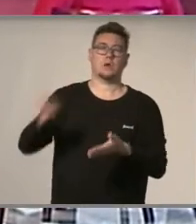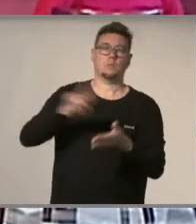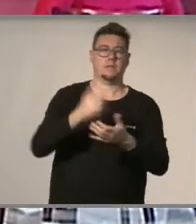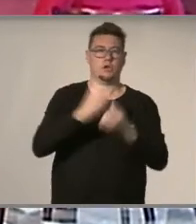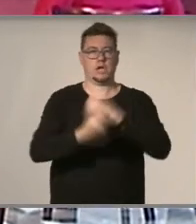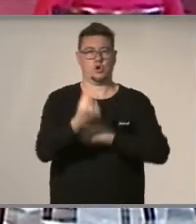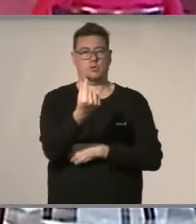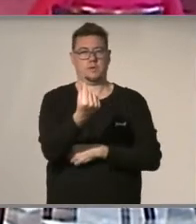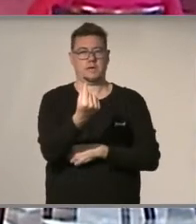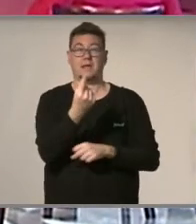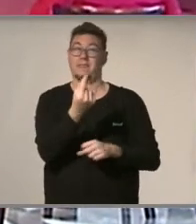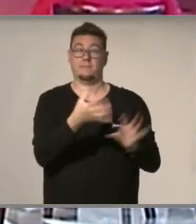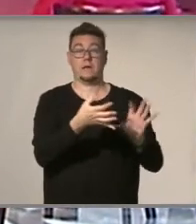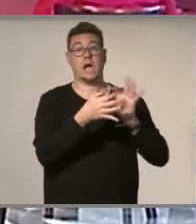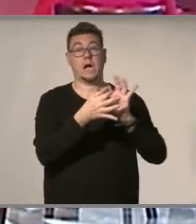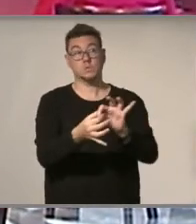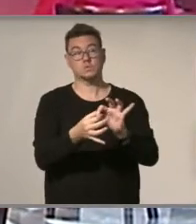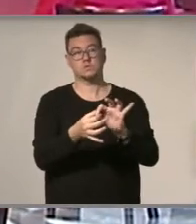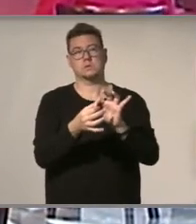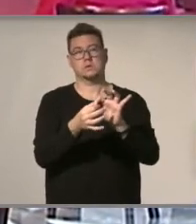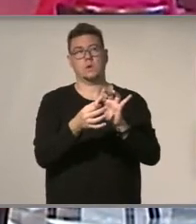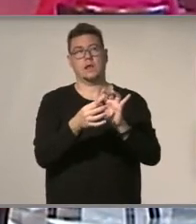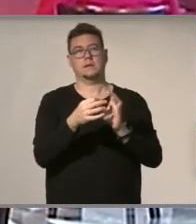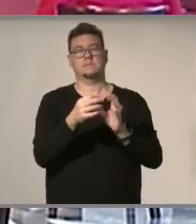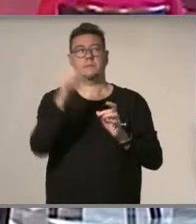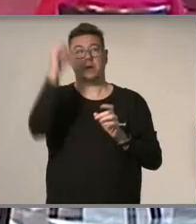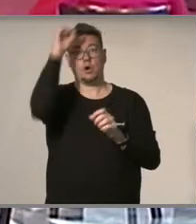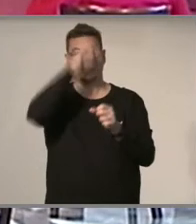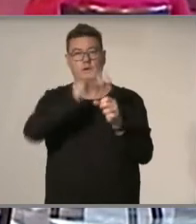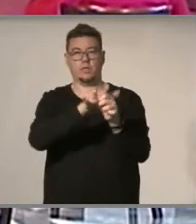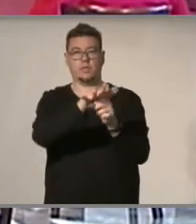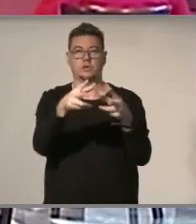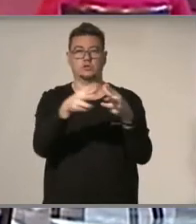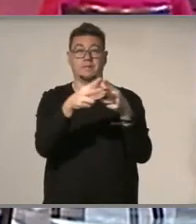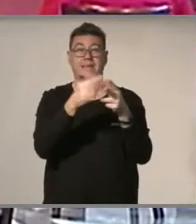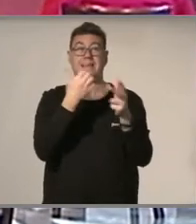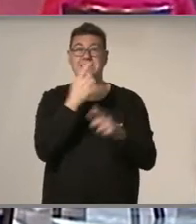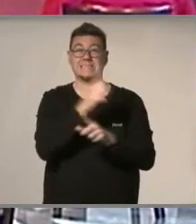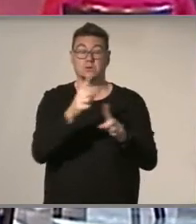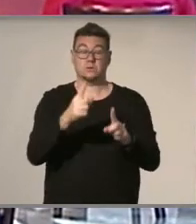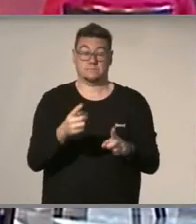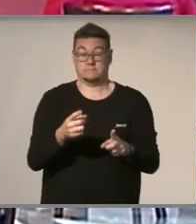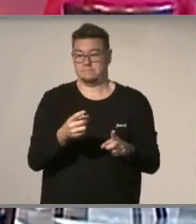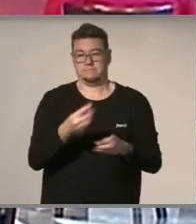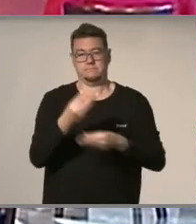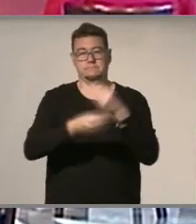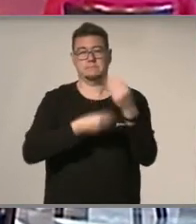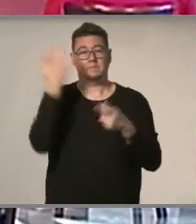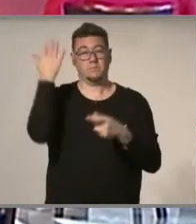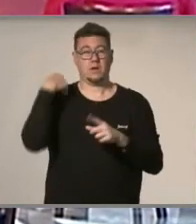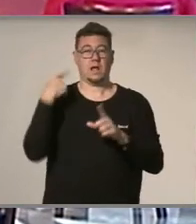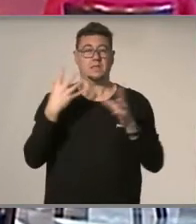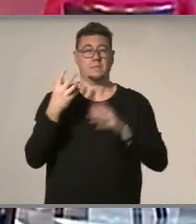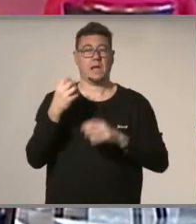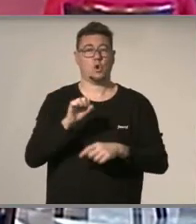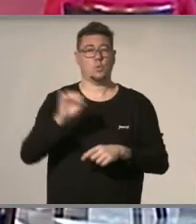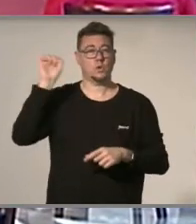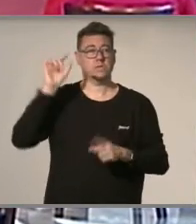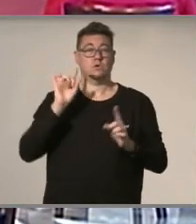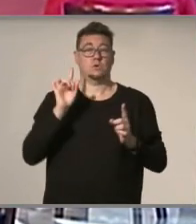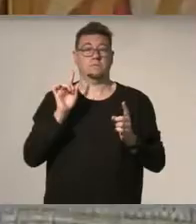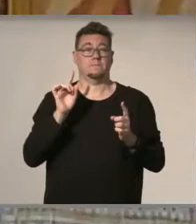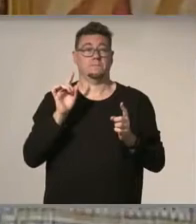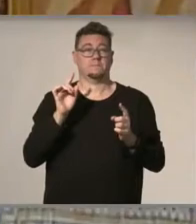esa recuperación sea justa y tenga una mirada social. De lo contrario, alimentará el fantasma del populismo y